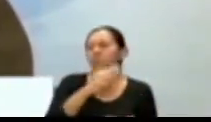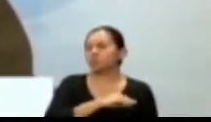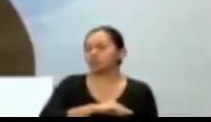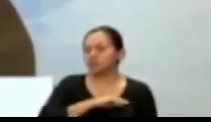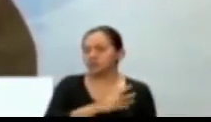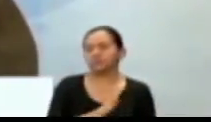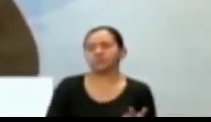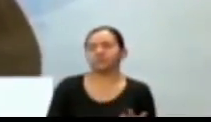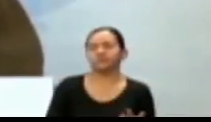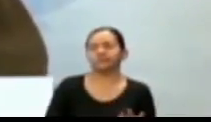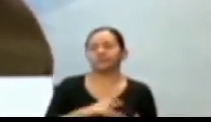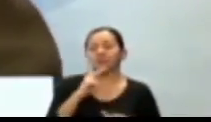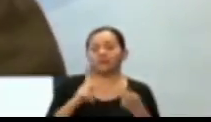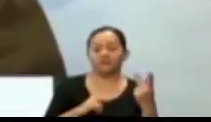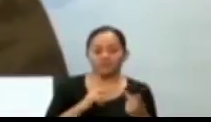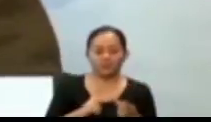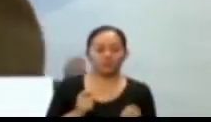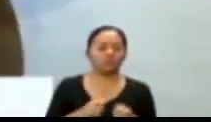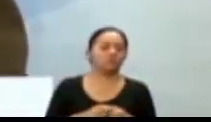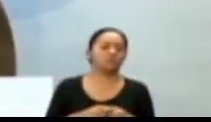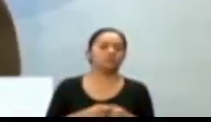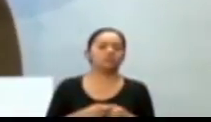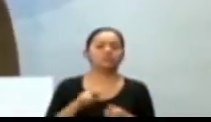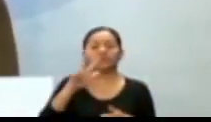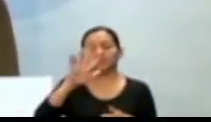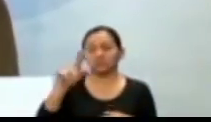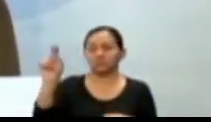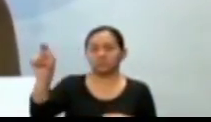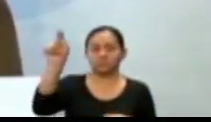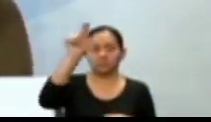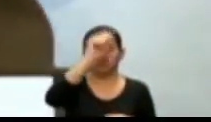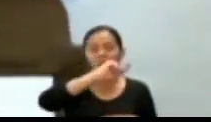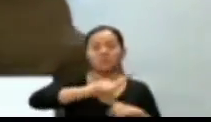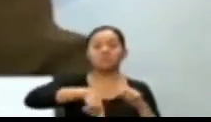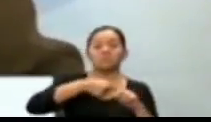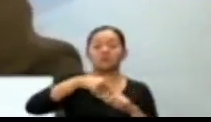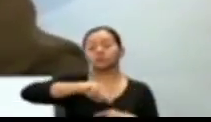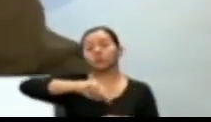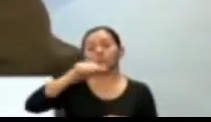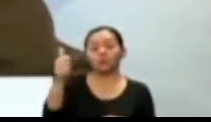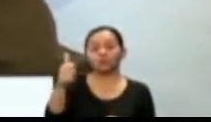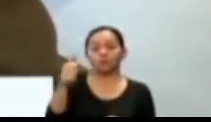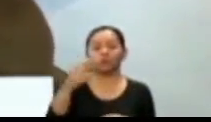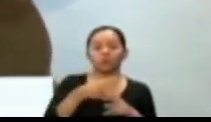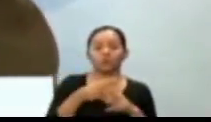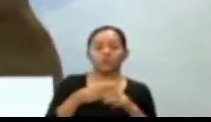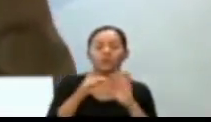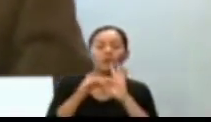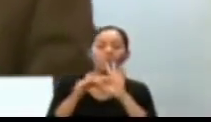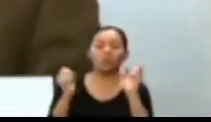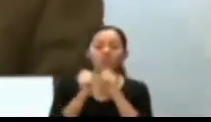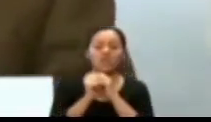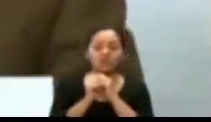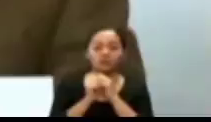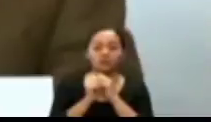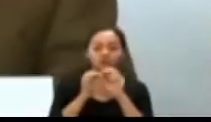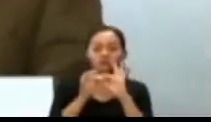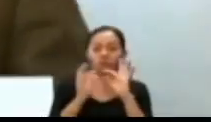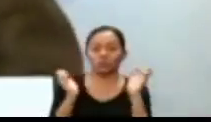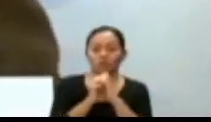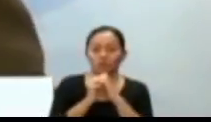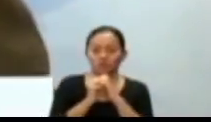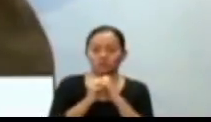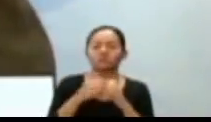son parte del Frente Unidos, o sea, duplicamos prácticamente el número. Nos hemos preguntado, ¿por qué